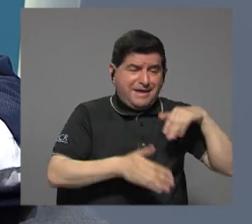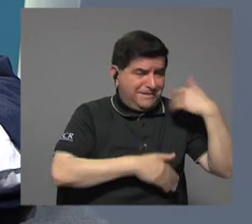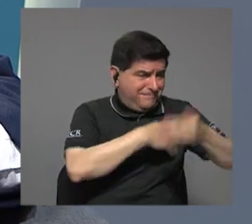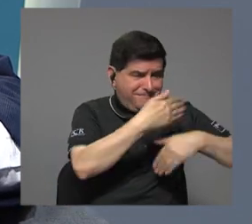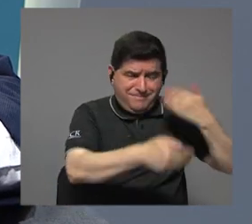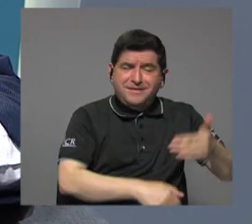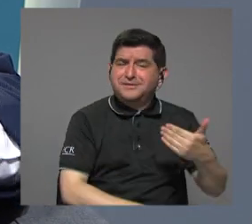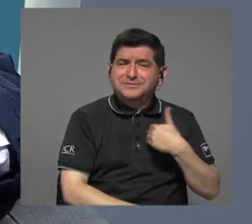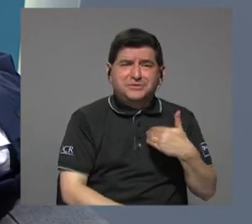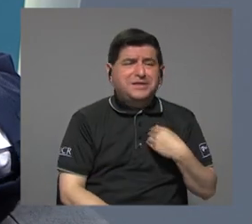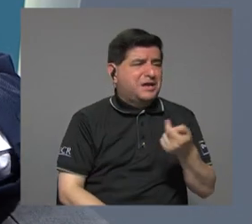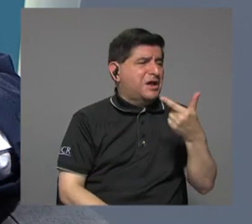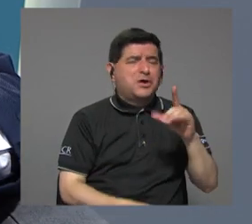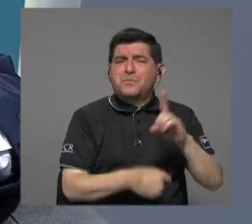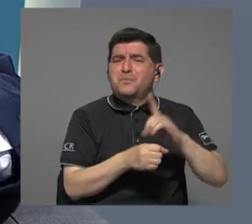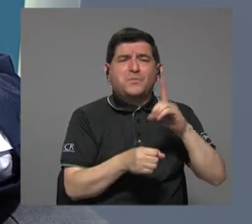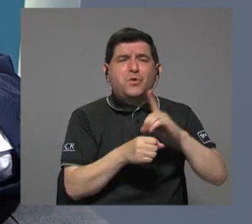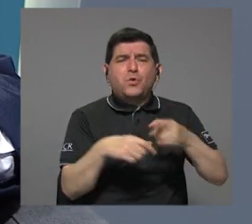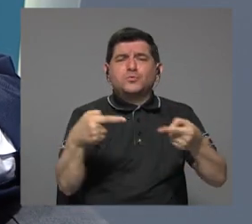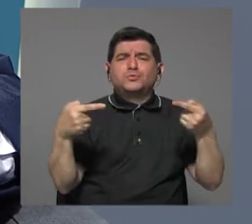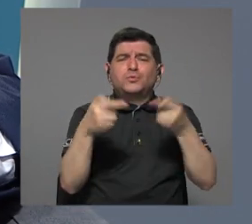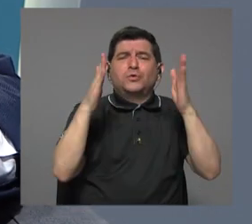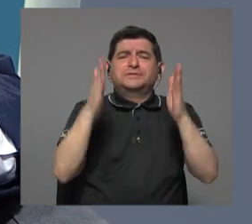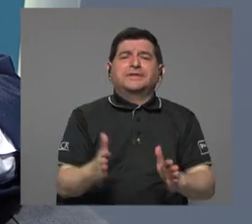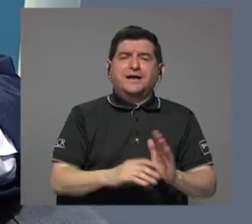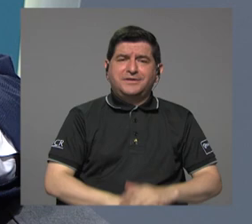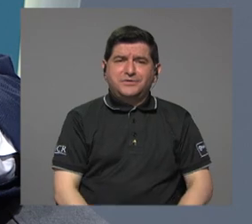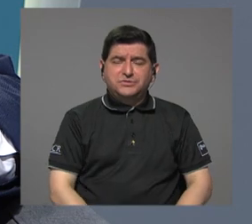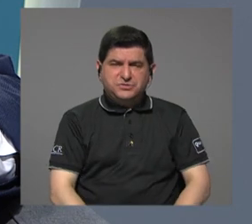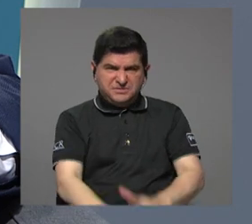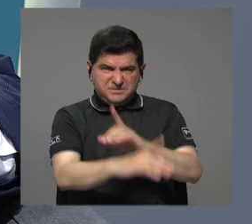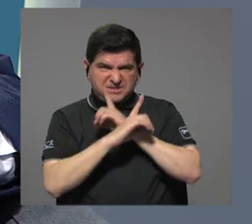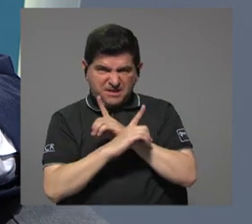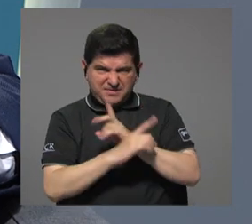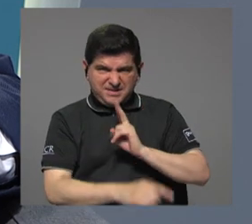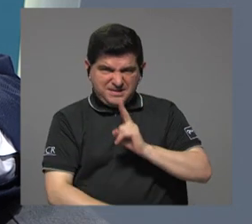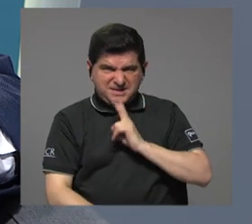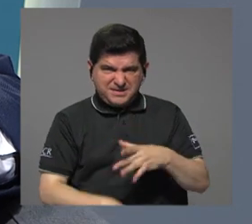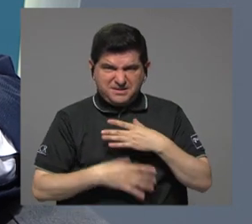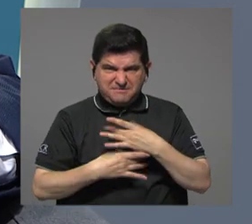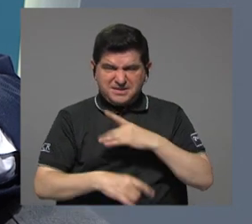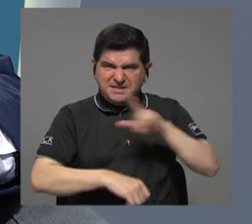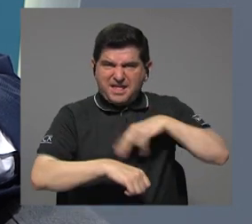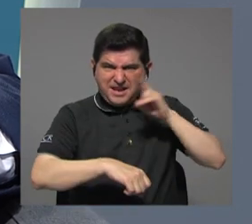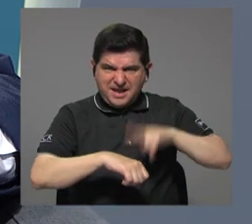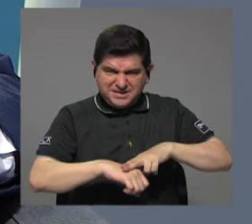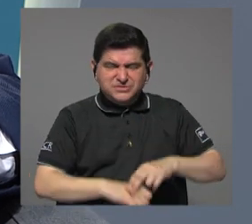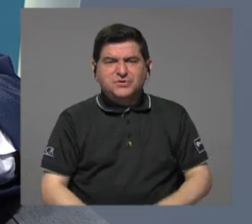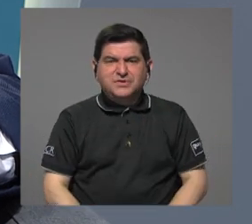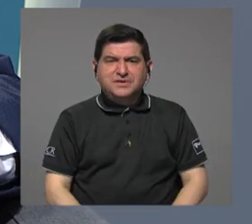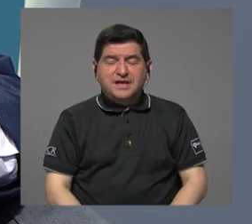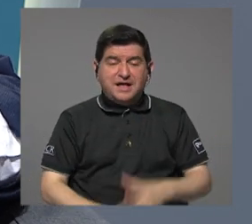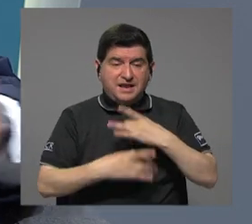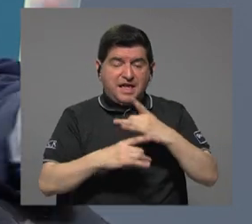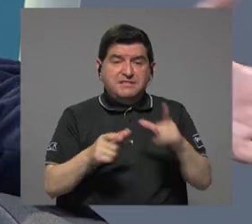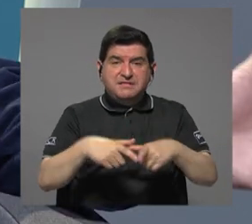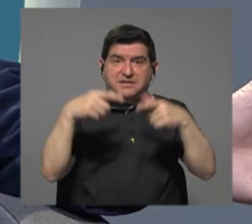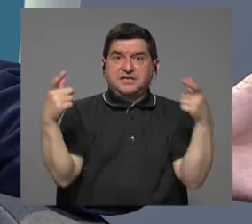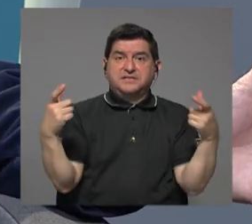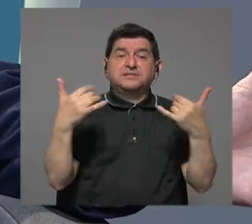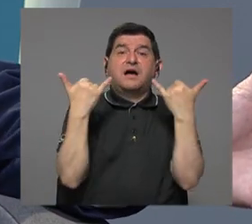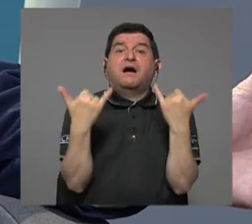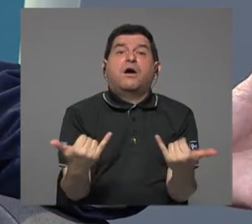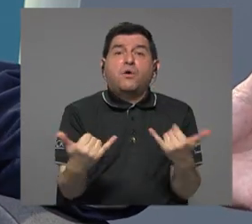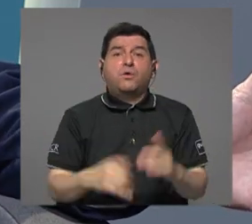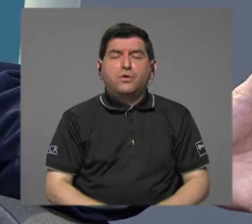tenido muy pocos diputados de oposición a defender realmente los intereses nacionales los intereses de la mayoría entonces